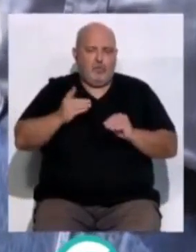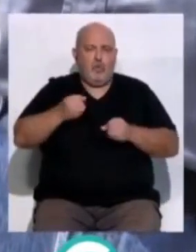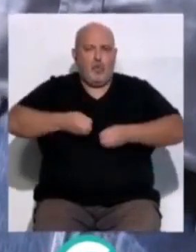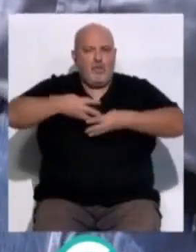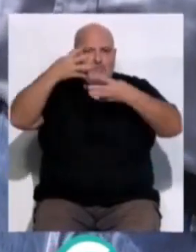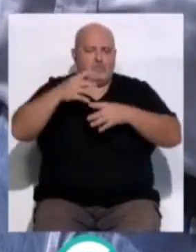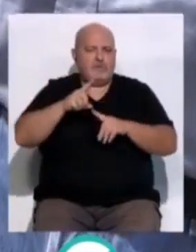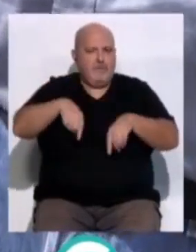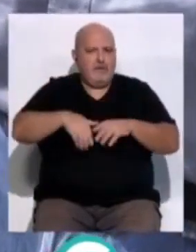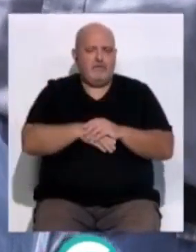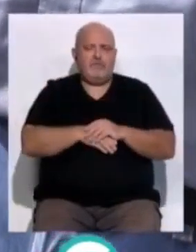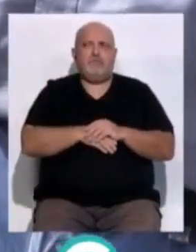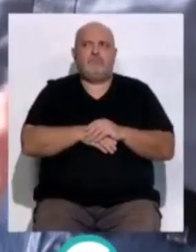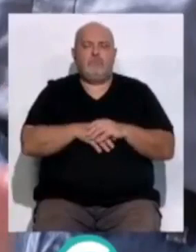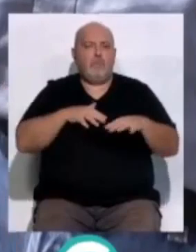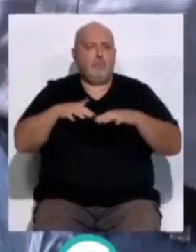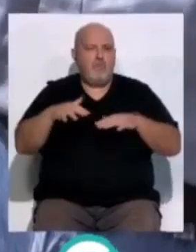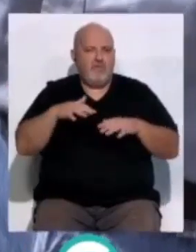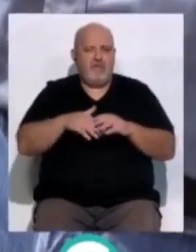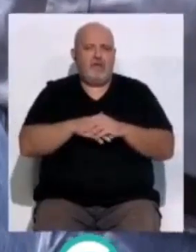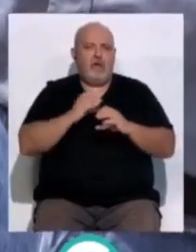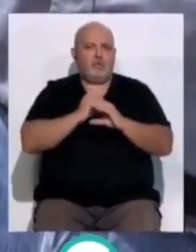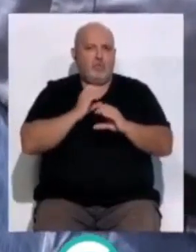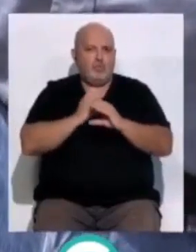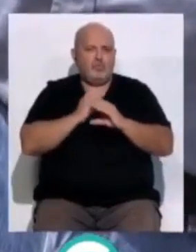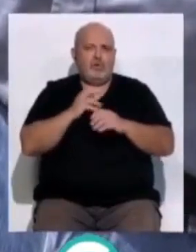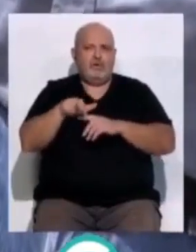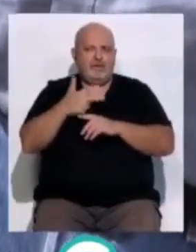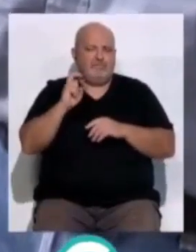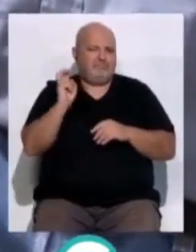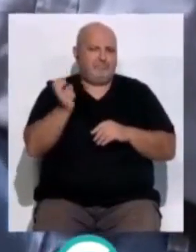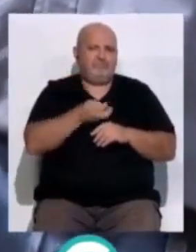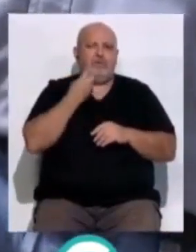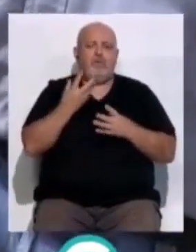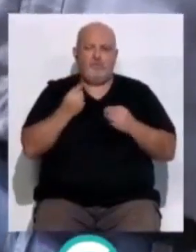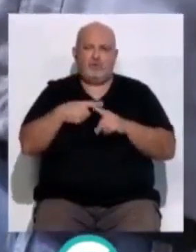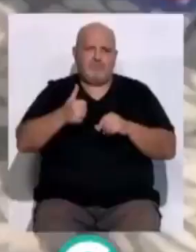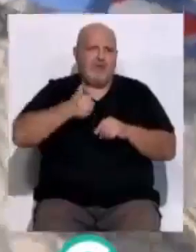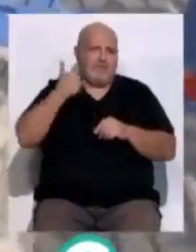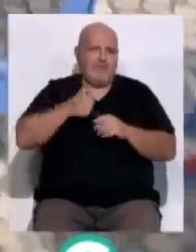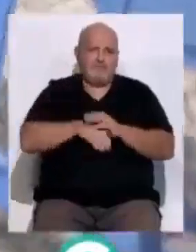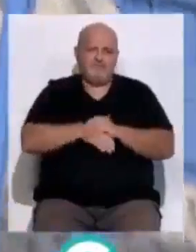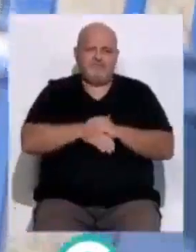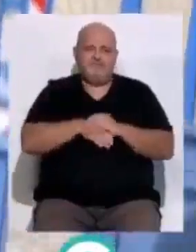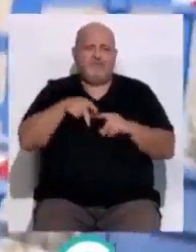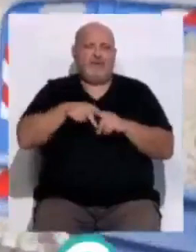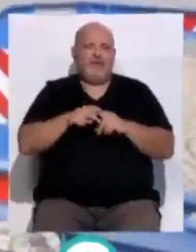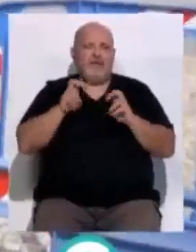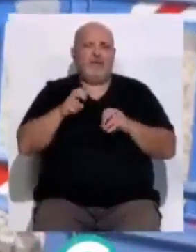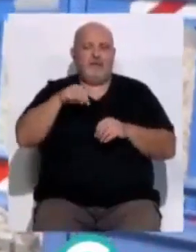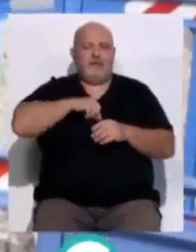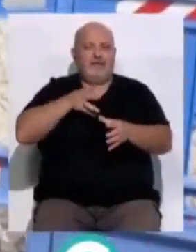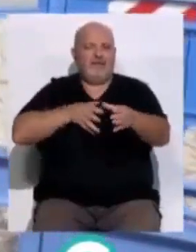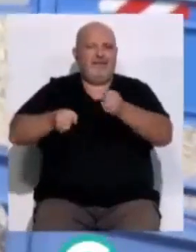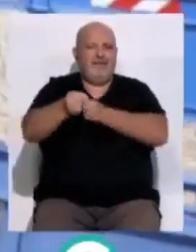urbanismo, por supuesto, movilidad, autobuses, taxi, etcétera. Queda mucho por hacer. Junto al taller Ponte en mi